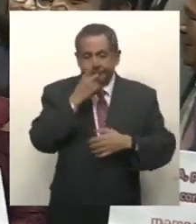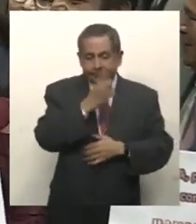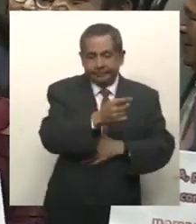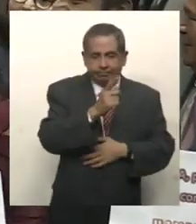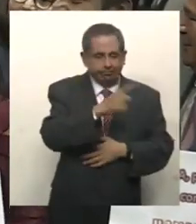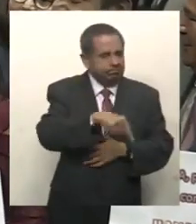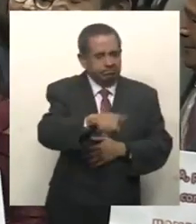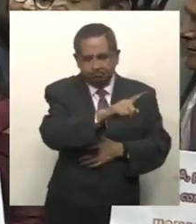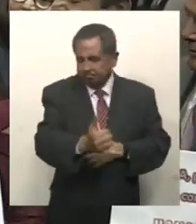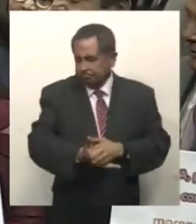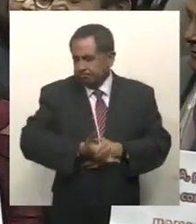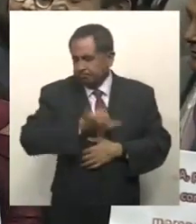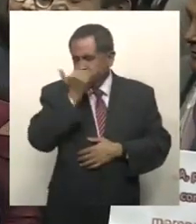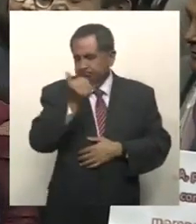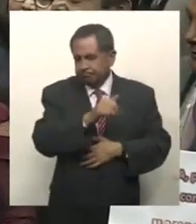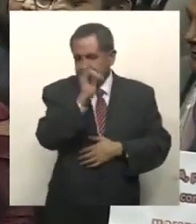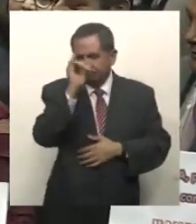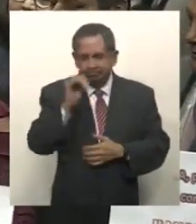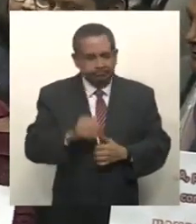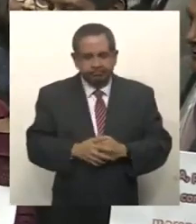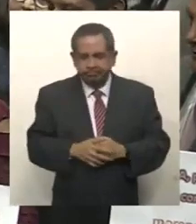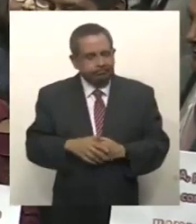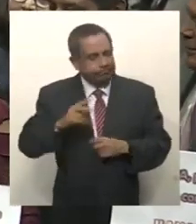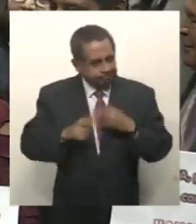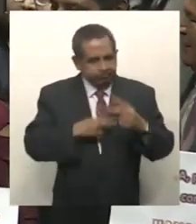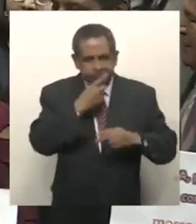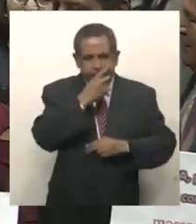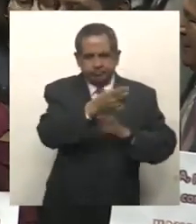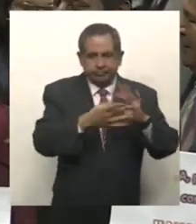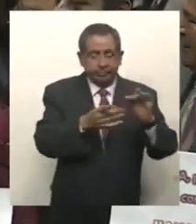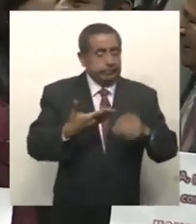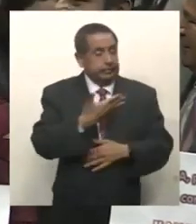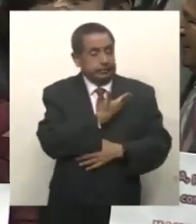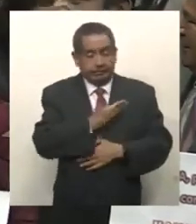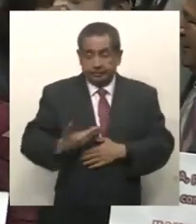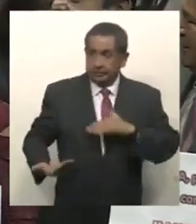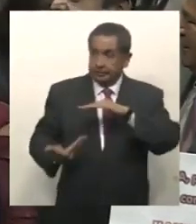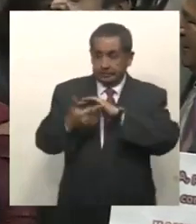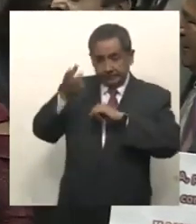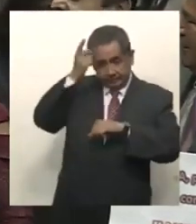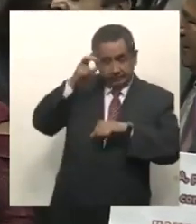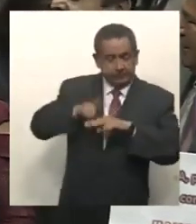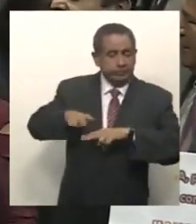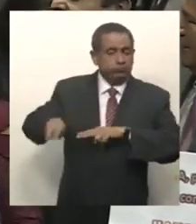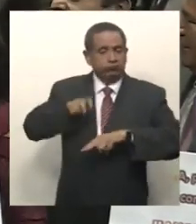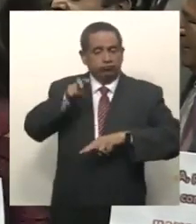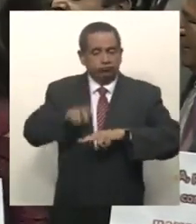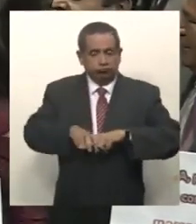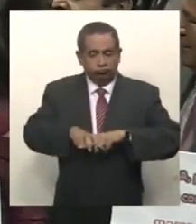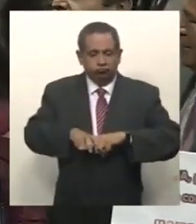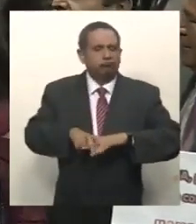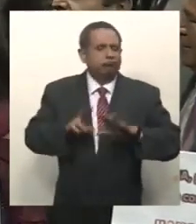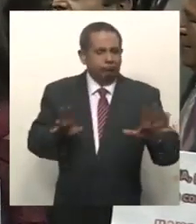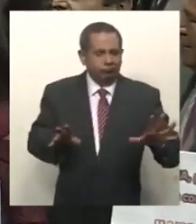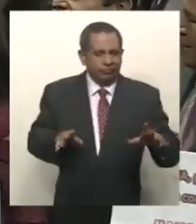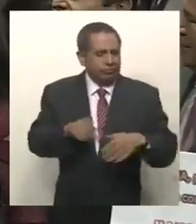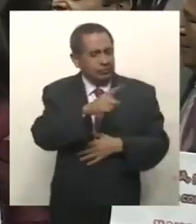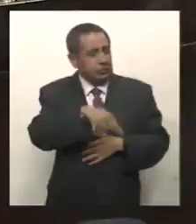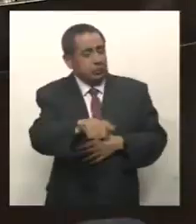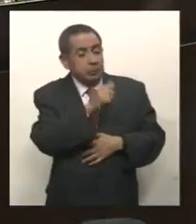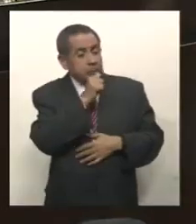se equivocaron. Les quiero comentar que el presidente de la mesa directiva, antes de que muchos